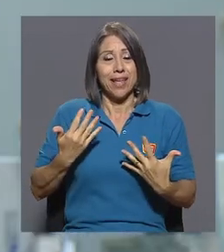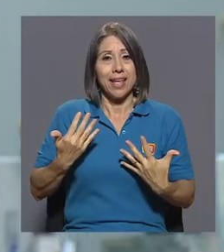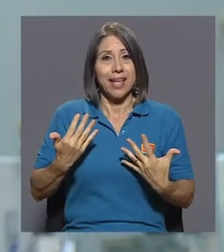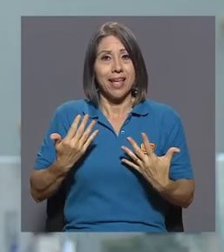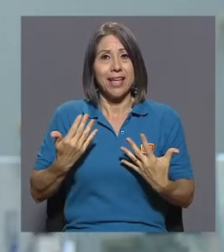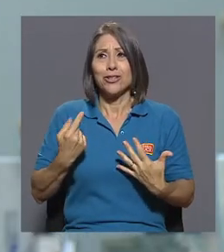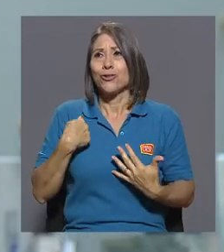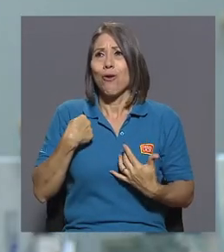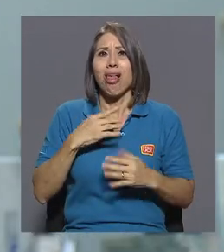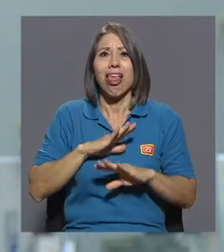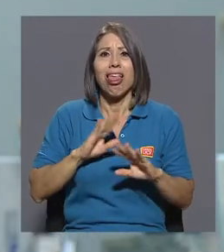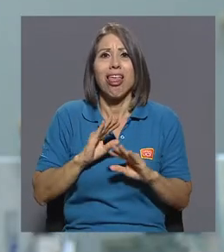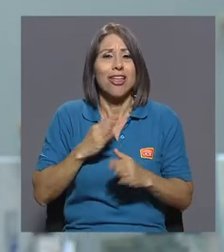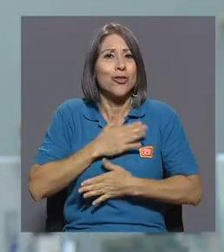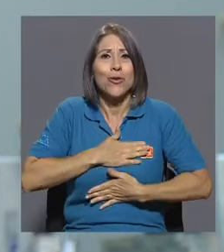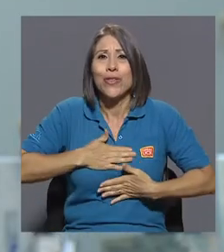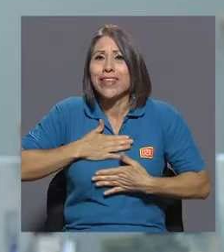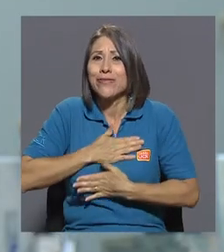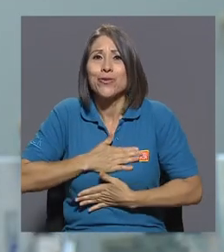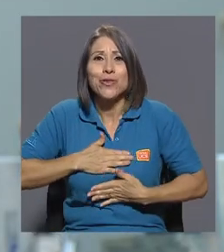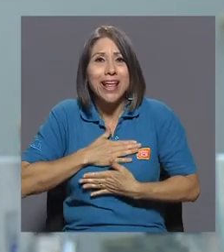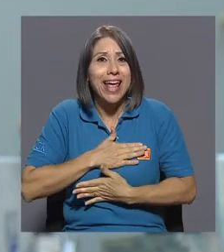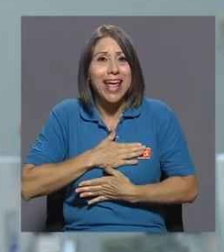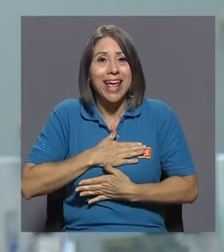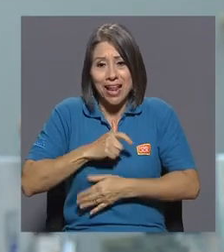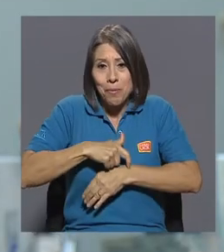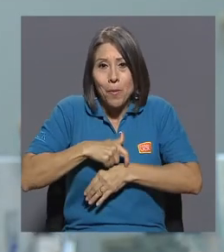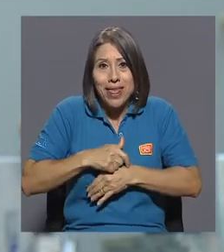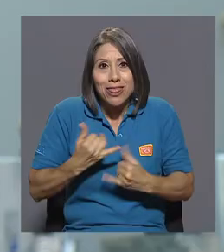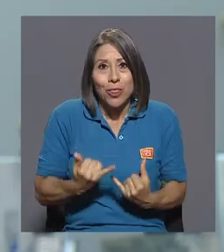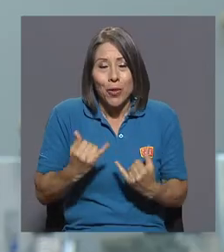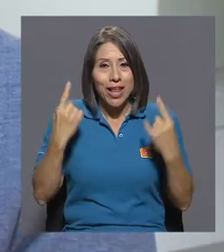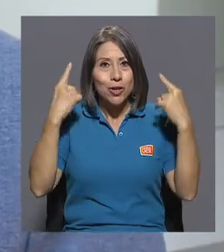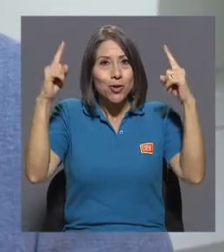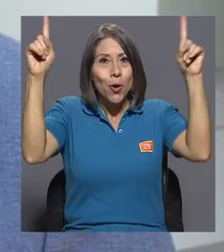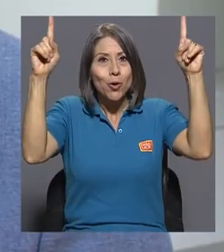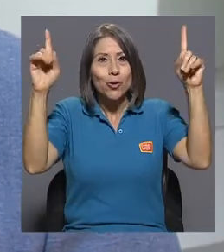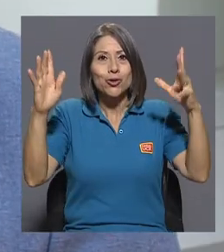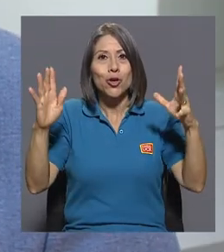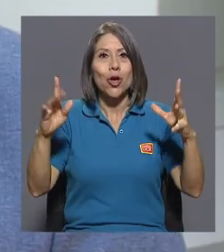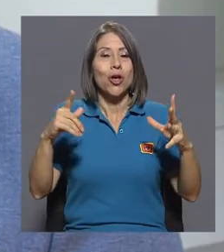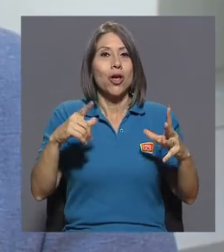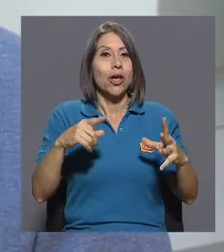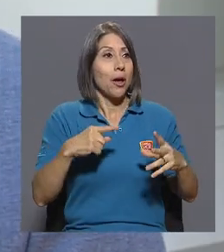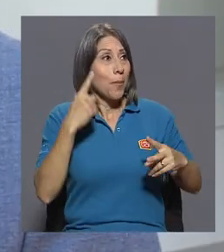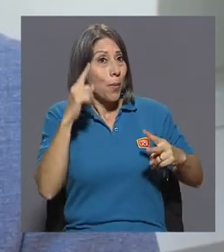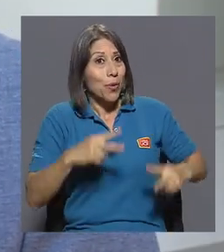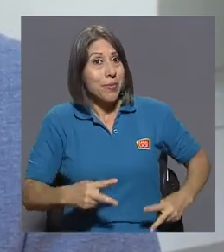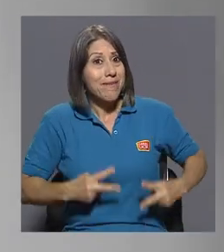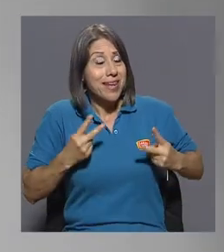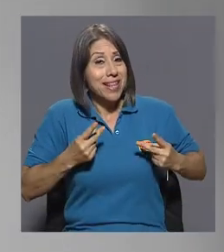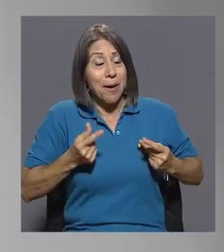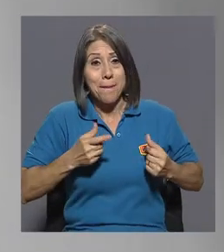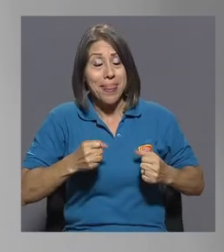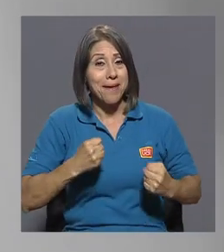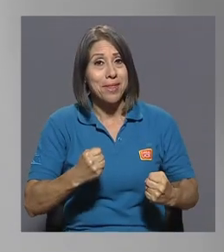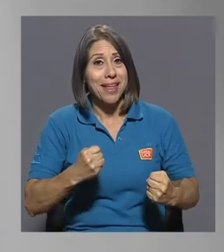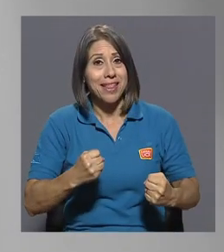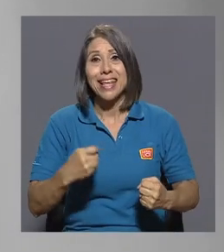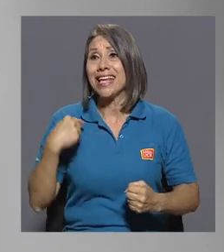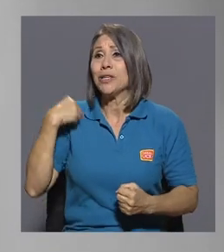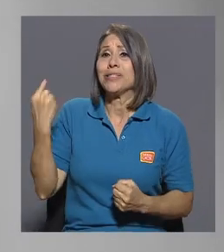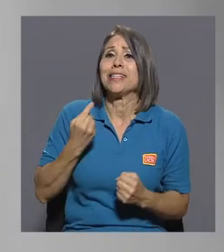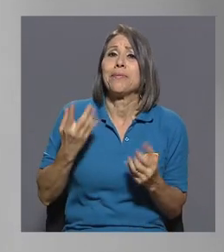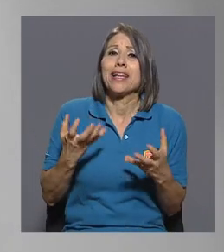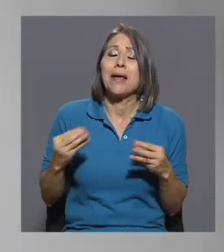disfrutar los logros cuando pasaban. Yo hacía algo... Por vivir la vida tan trepidante. Y por siempre querer más y más